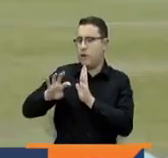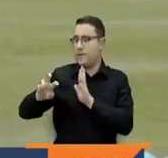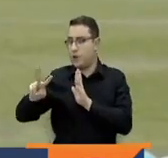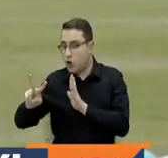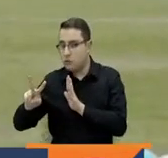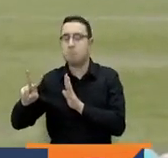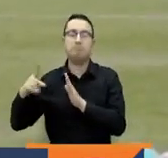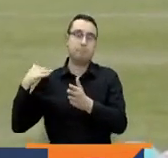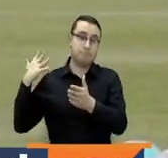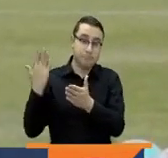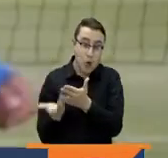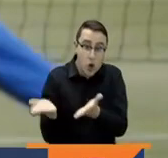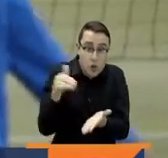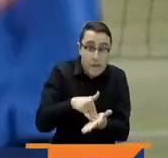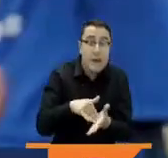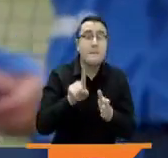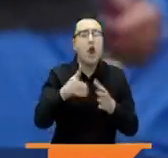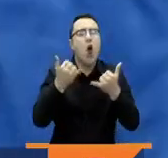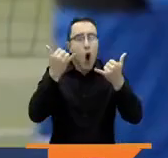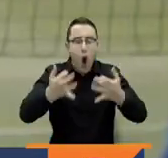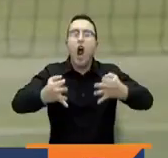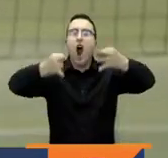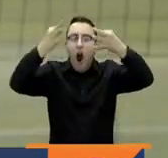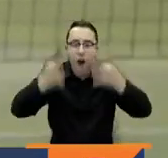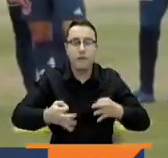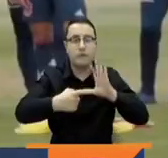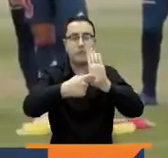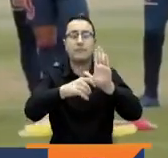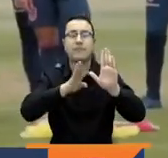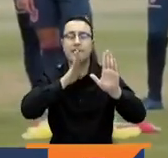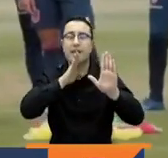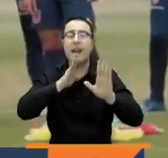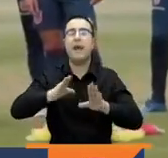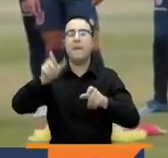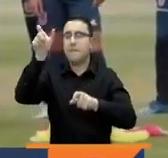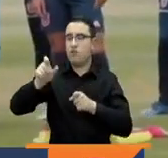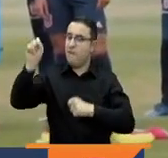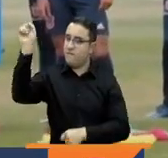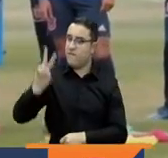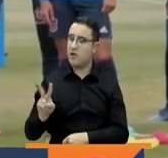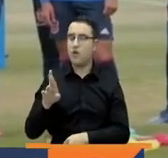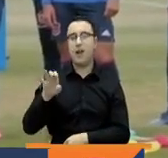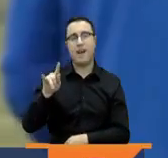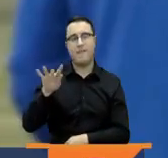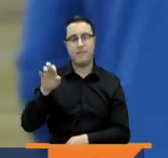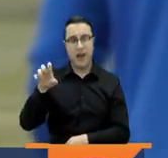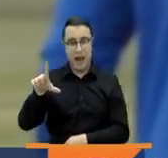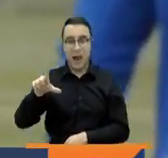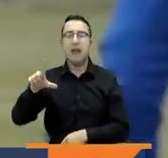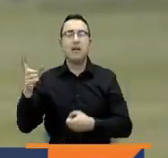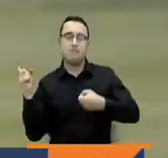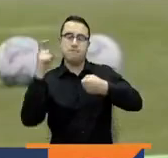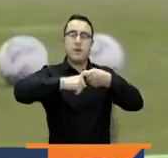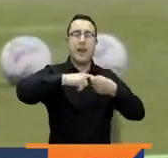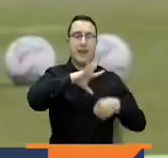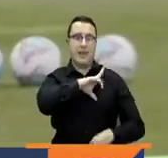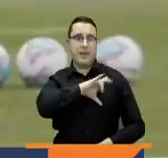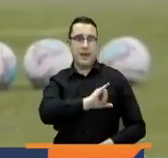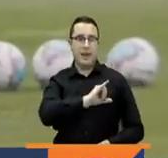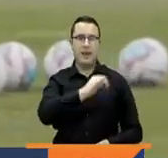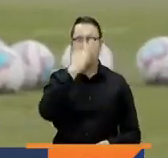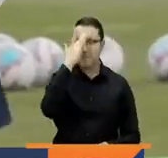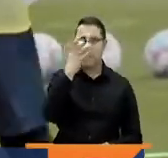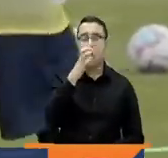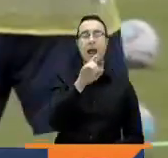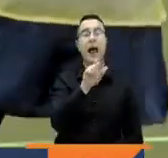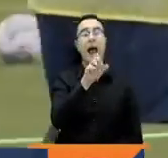oficialización, que al parecer se podría dar en el día de hoy, el venezolano Rafael Dudamel será el técnico del Deportivo Cali ante la salida de Alfredo